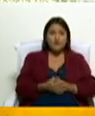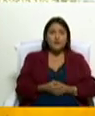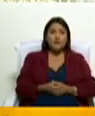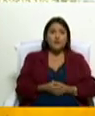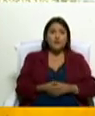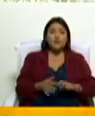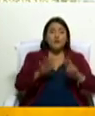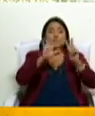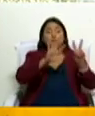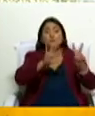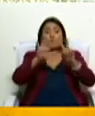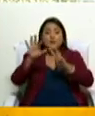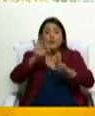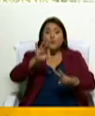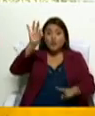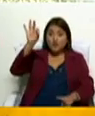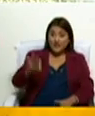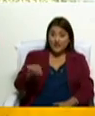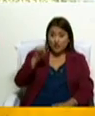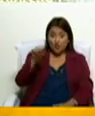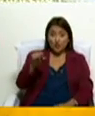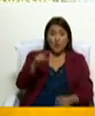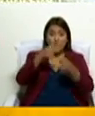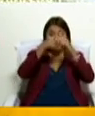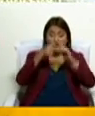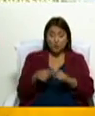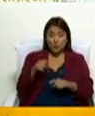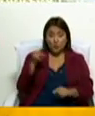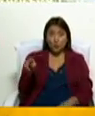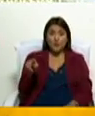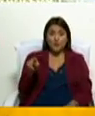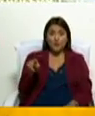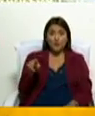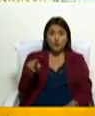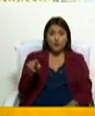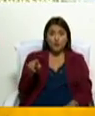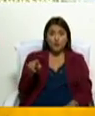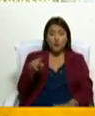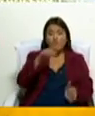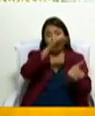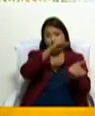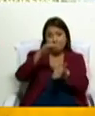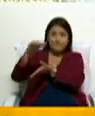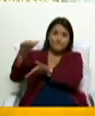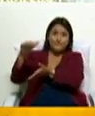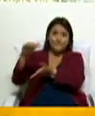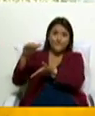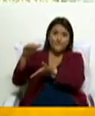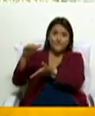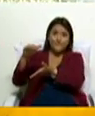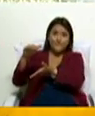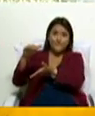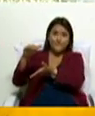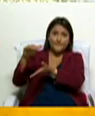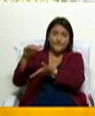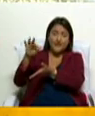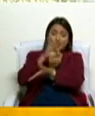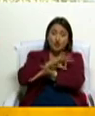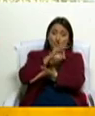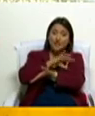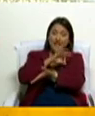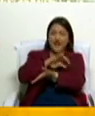77 por de ese presupuesto ha sido destinado a la inversión